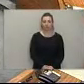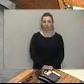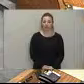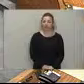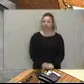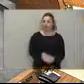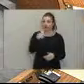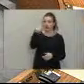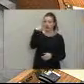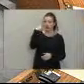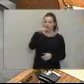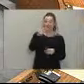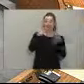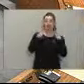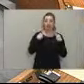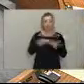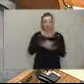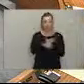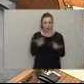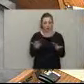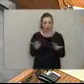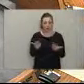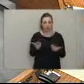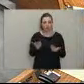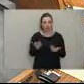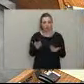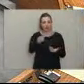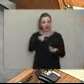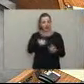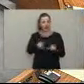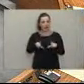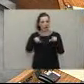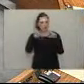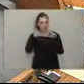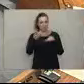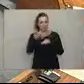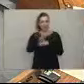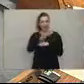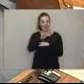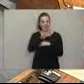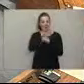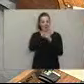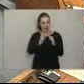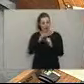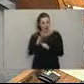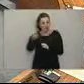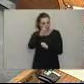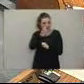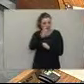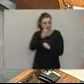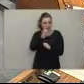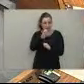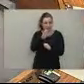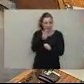Señor presidente, señorías, tenemos representación en el Parlamento Europeo. Es pequeña, todavía ahí se nota menos, ¿no?